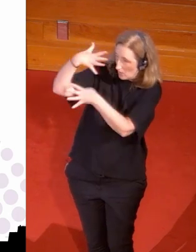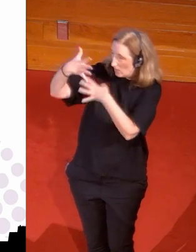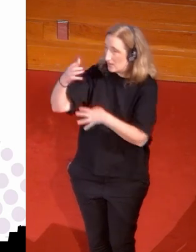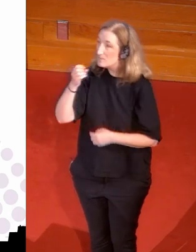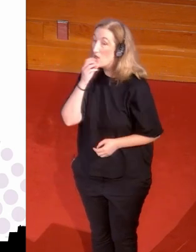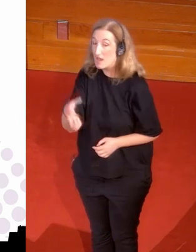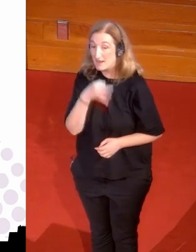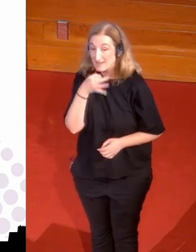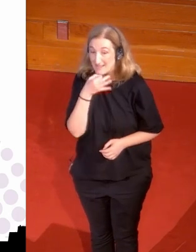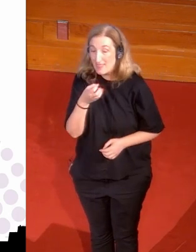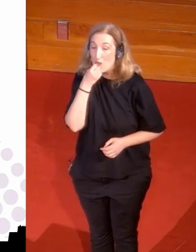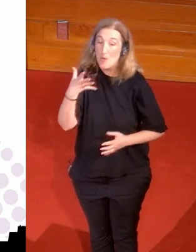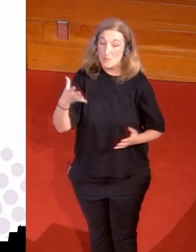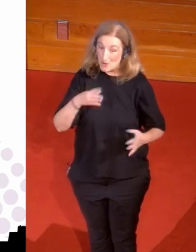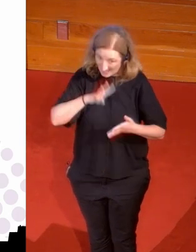arrach